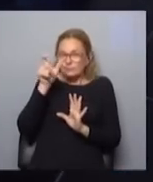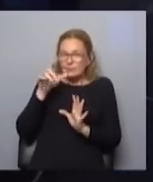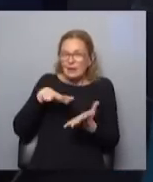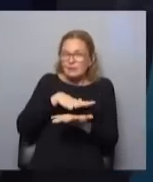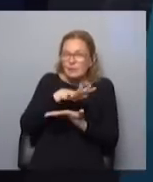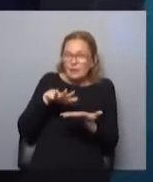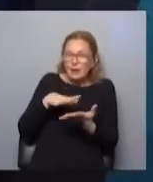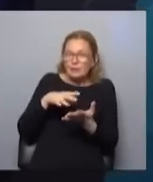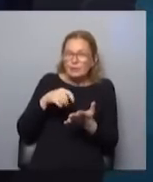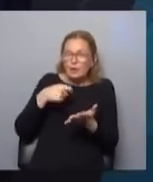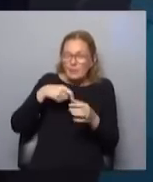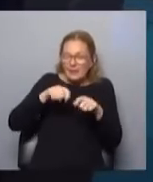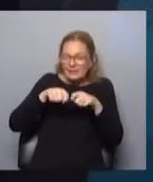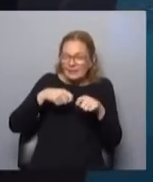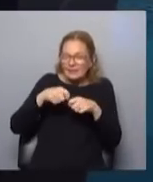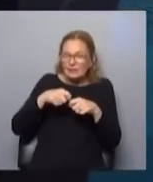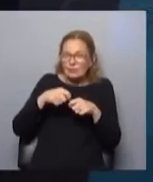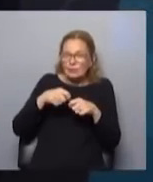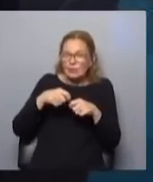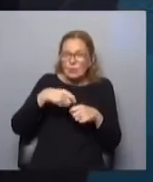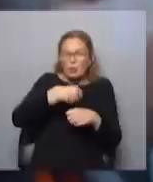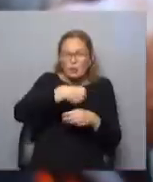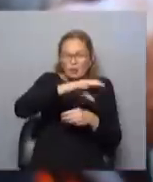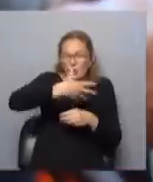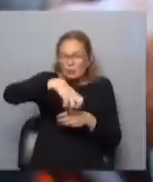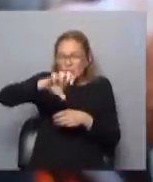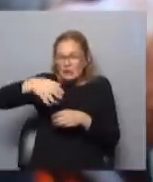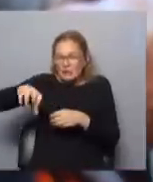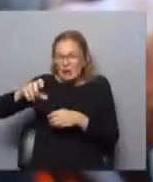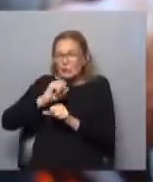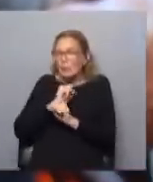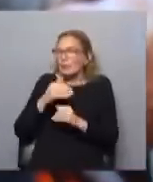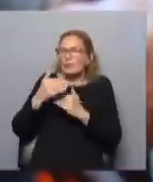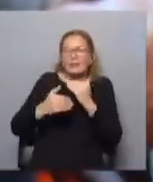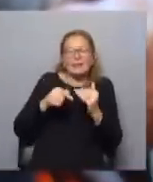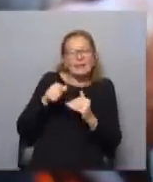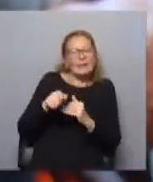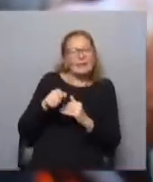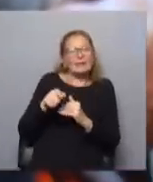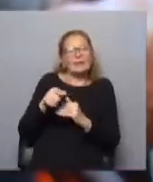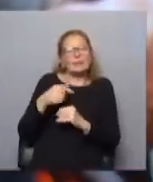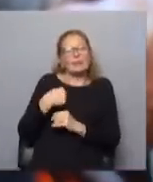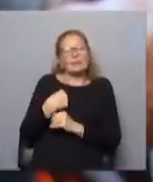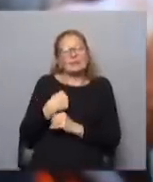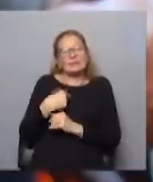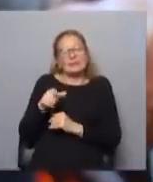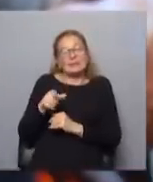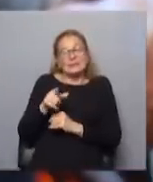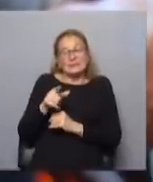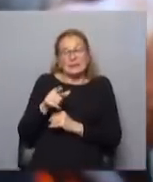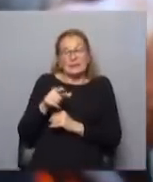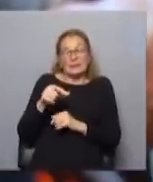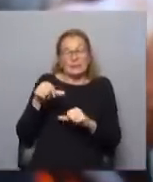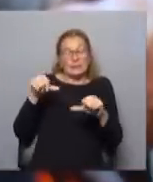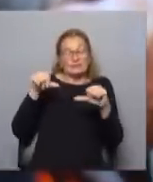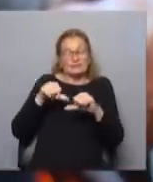que tenía almacén citó lo tuvo que cerrar o el que tiene un reparto y ya no puedo seguir ese para mí es el que salió